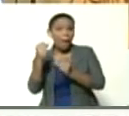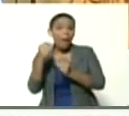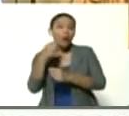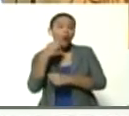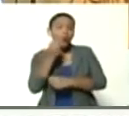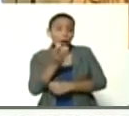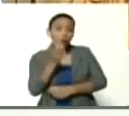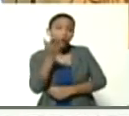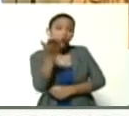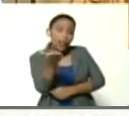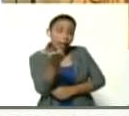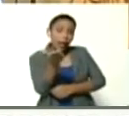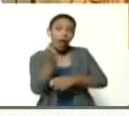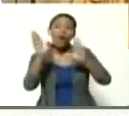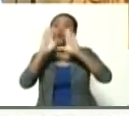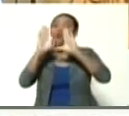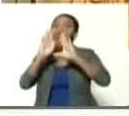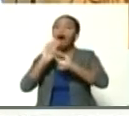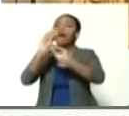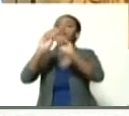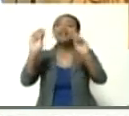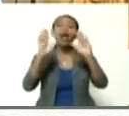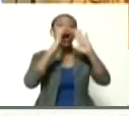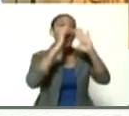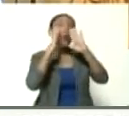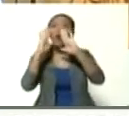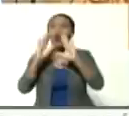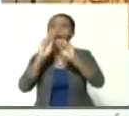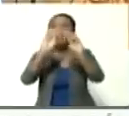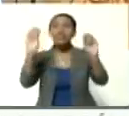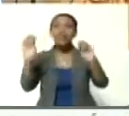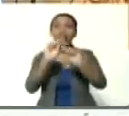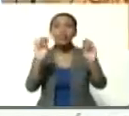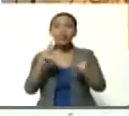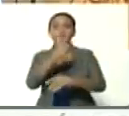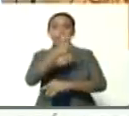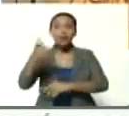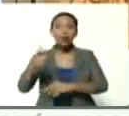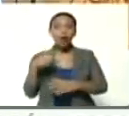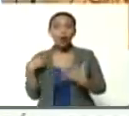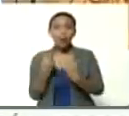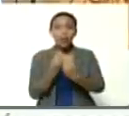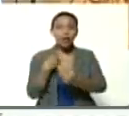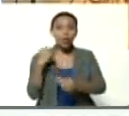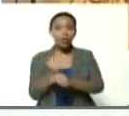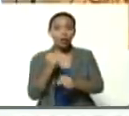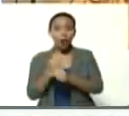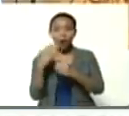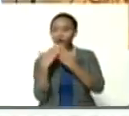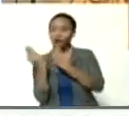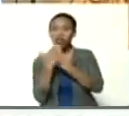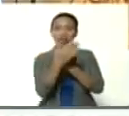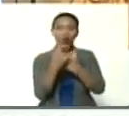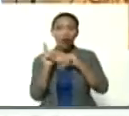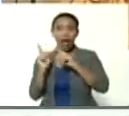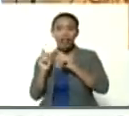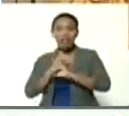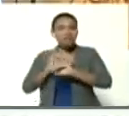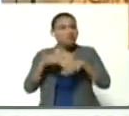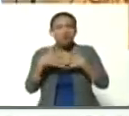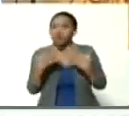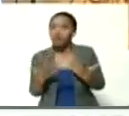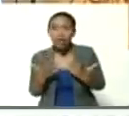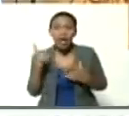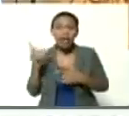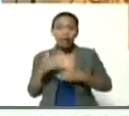usted riegue la voz a sus colegas, a sus compañeros, a su gente de trabajo, a sus vecinos. Para este fin,